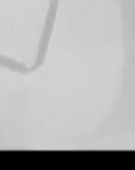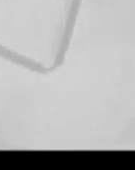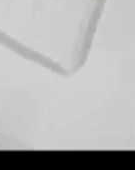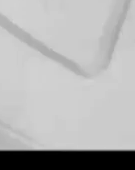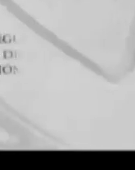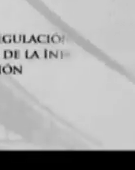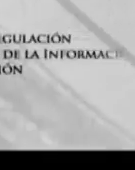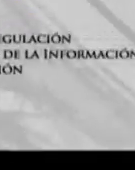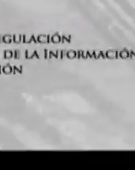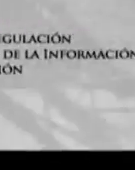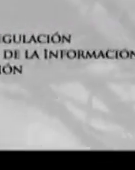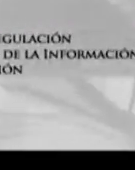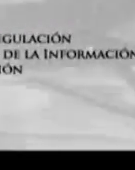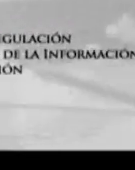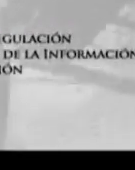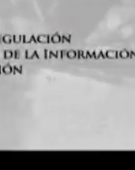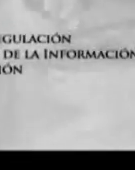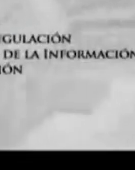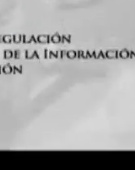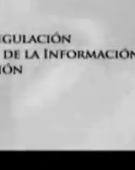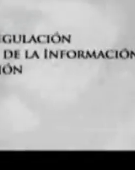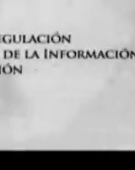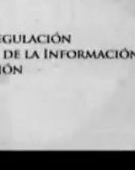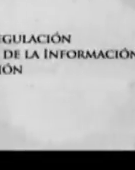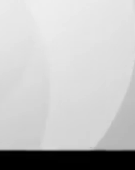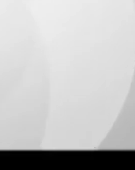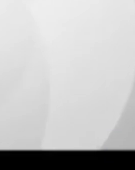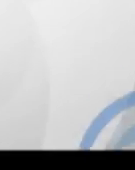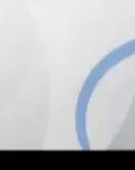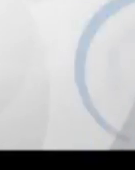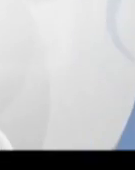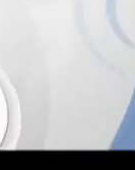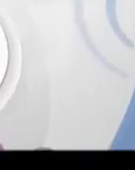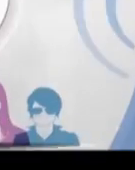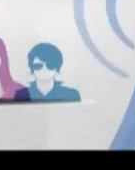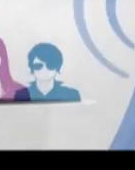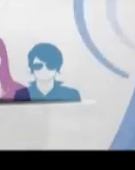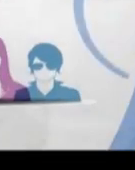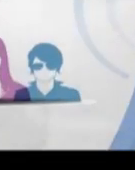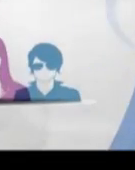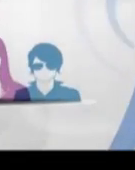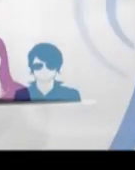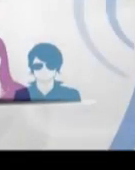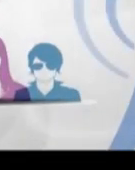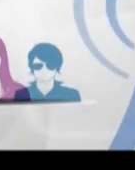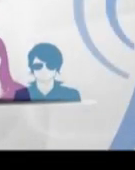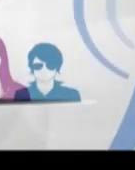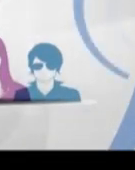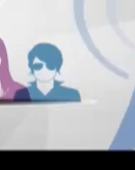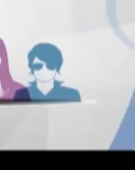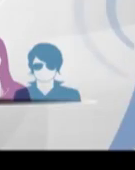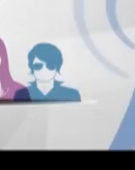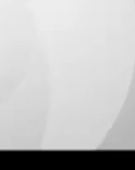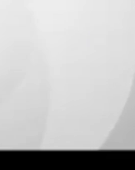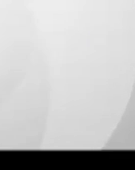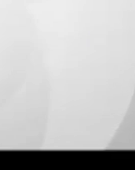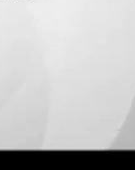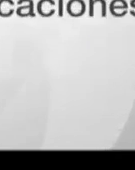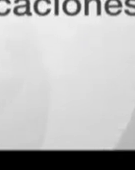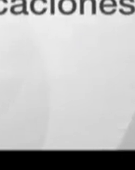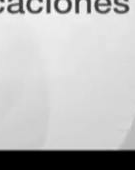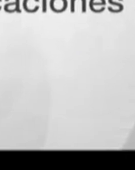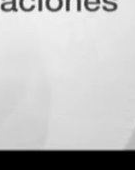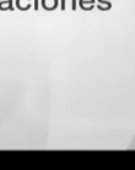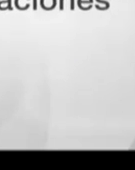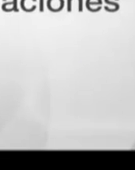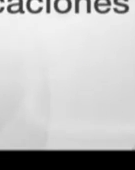Procedimiento para la evaluación de proyectos comunicacionales. Una vez finalizada la primera etapa del concurso público de frecuencias